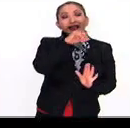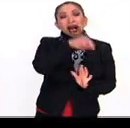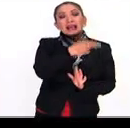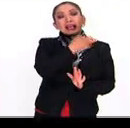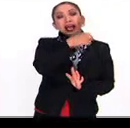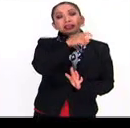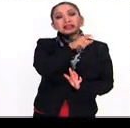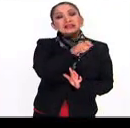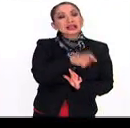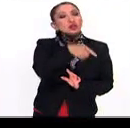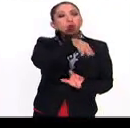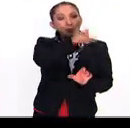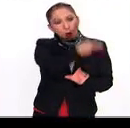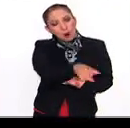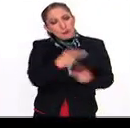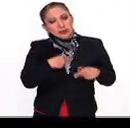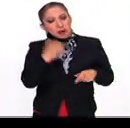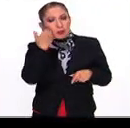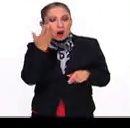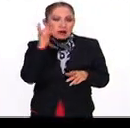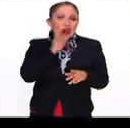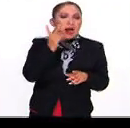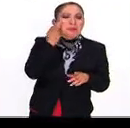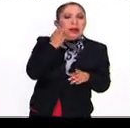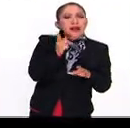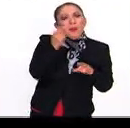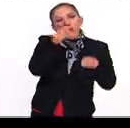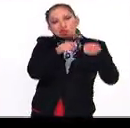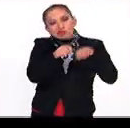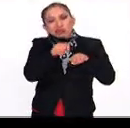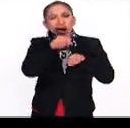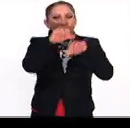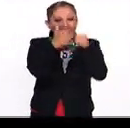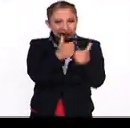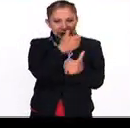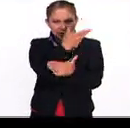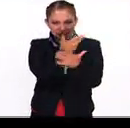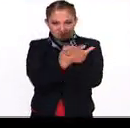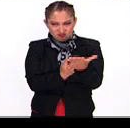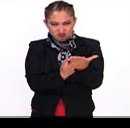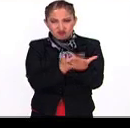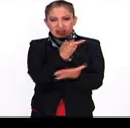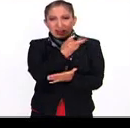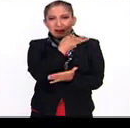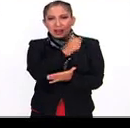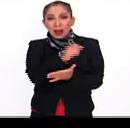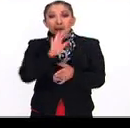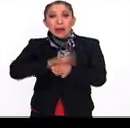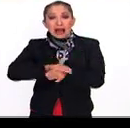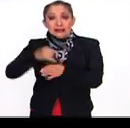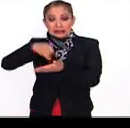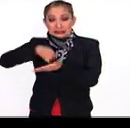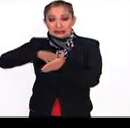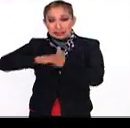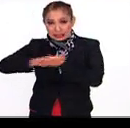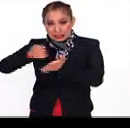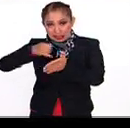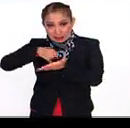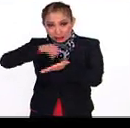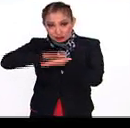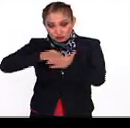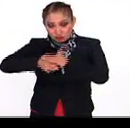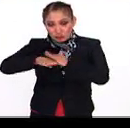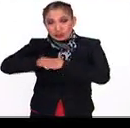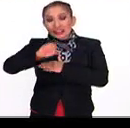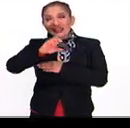alguien que está experimentando para ampliar las posibilidades precisamente del arte gráfico, en particular de la serigrafía, incluso trayéndolo